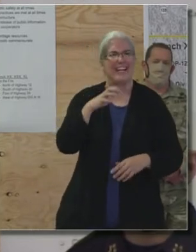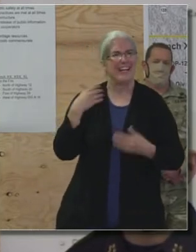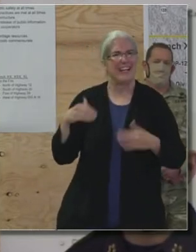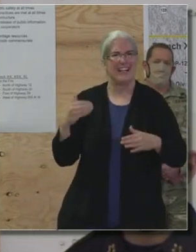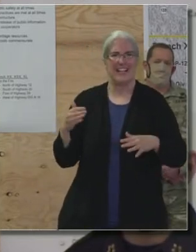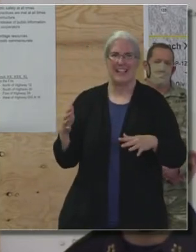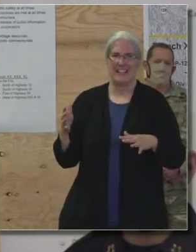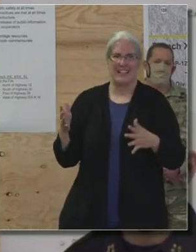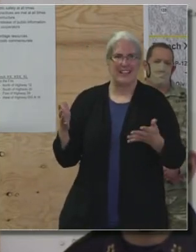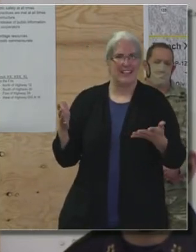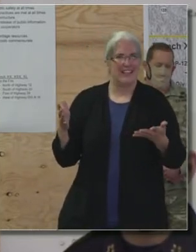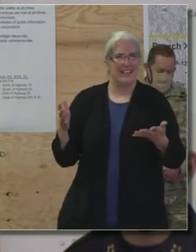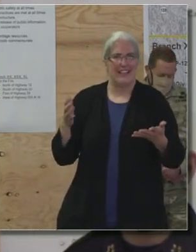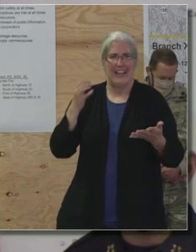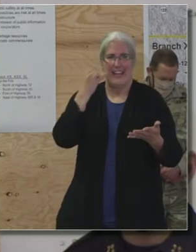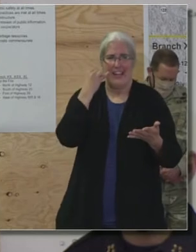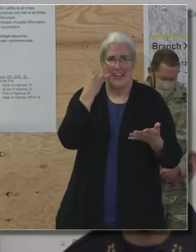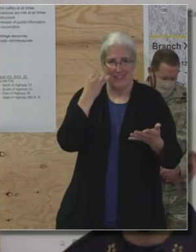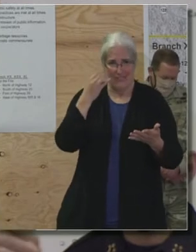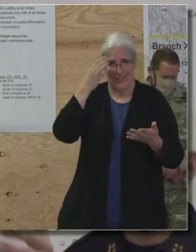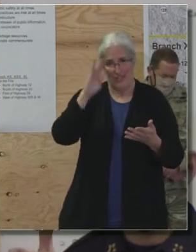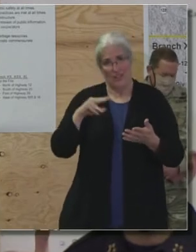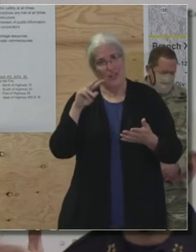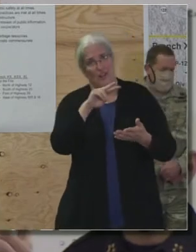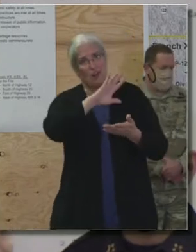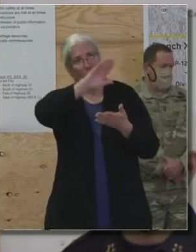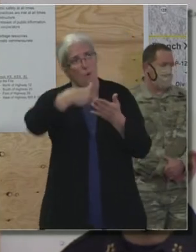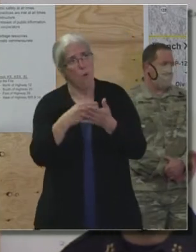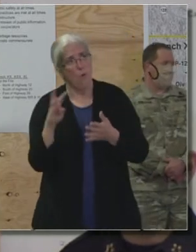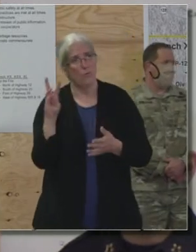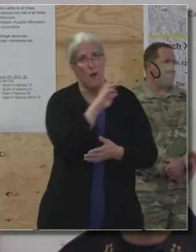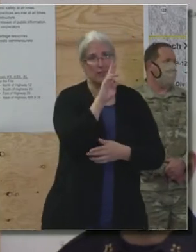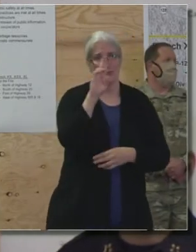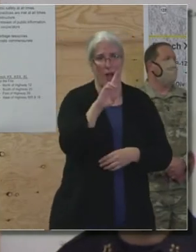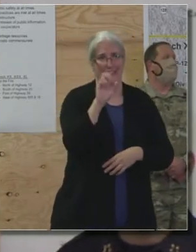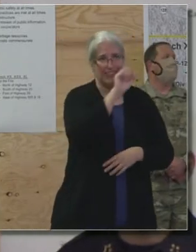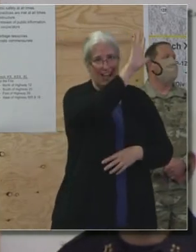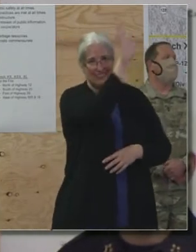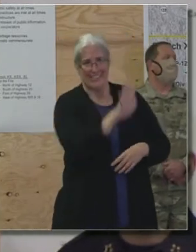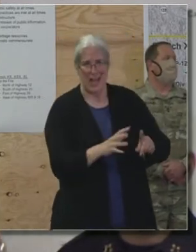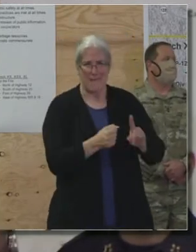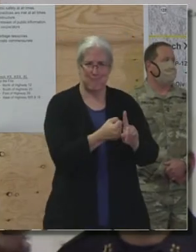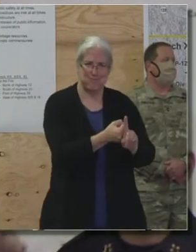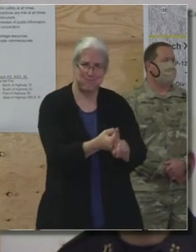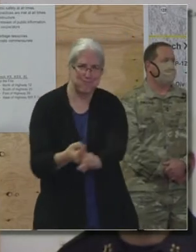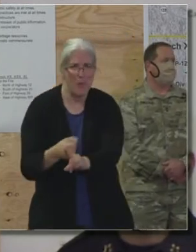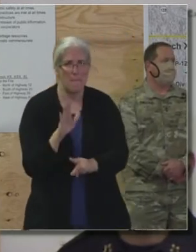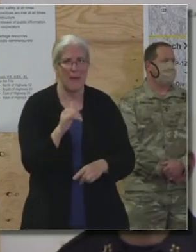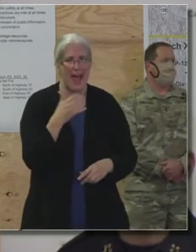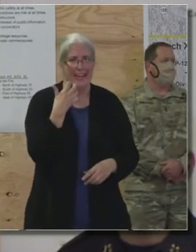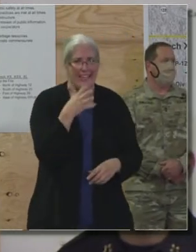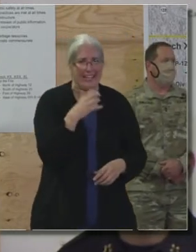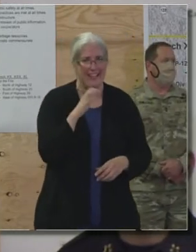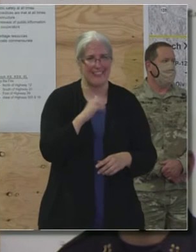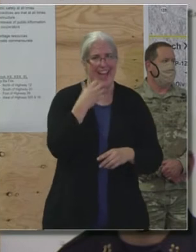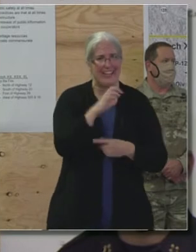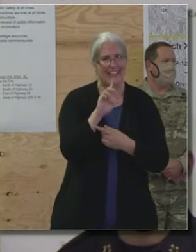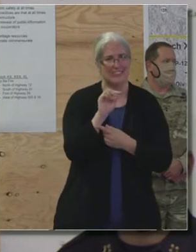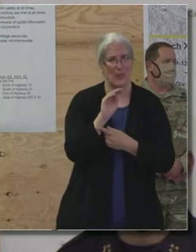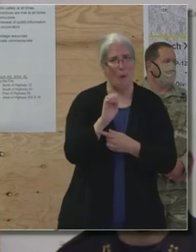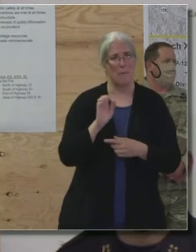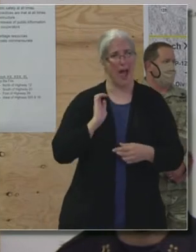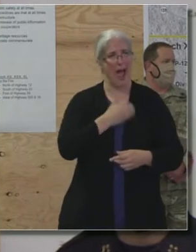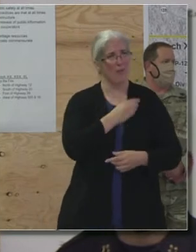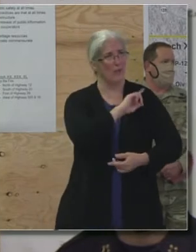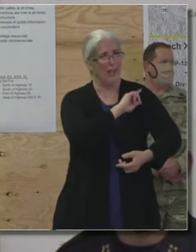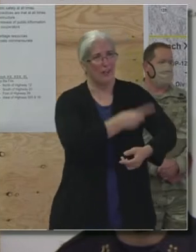eeuu fue un factor contribuyente importante porque muchas de energía que traemos al estado que puede llegar hasta 25 por